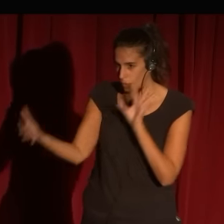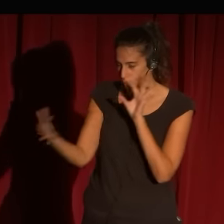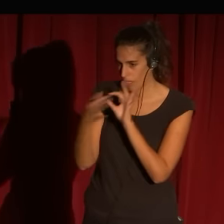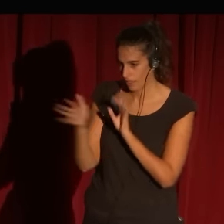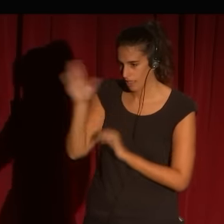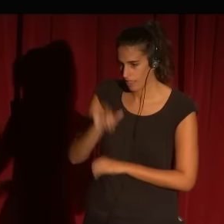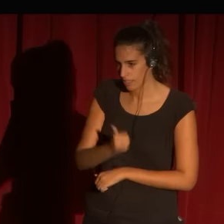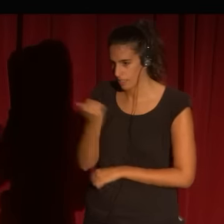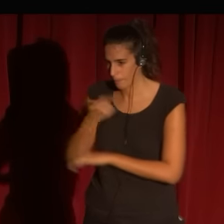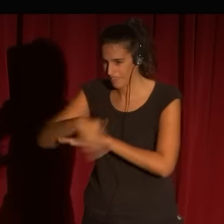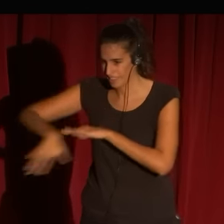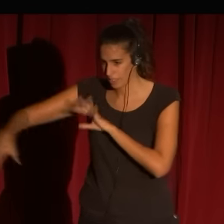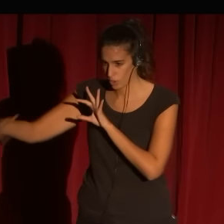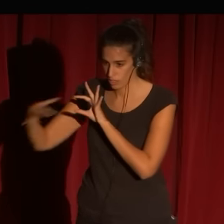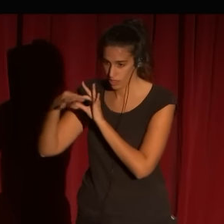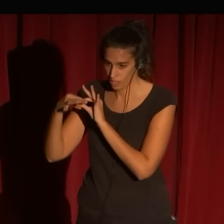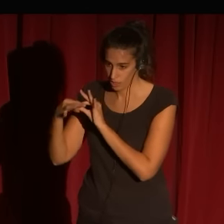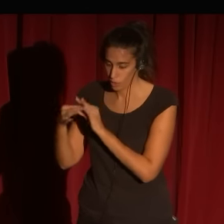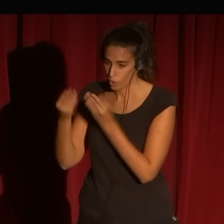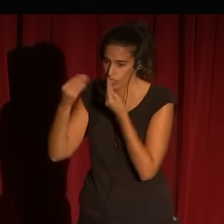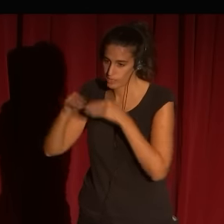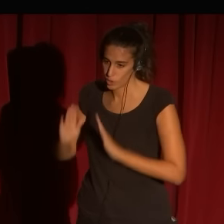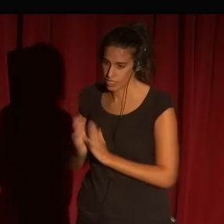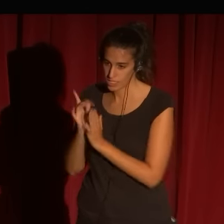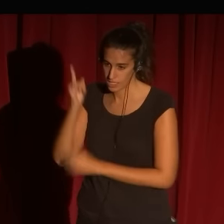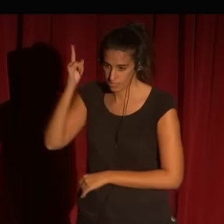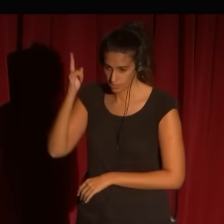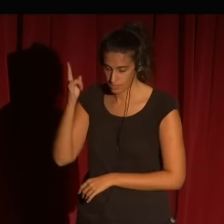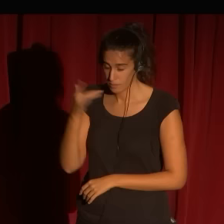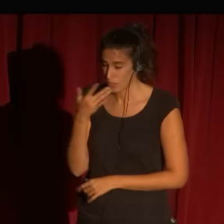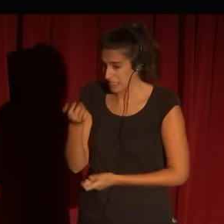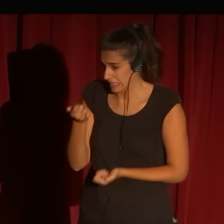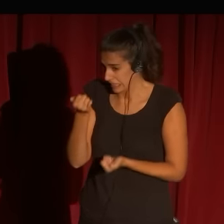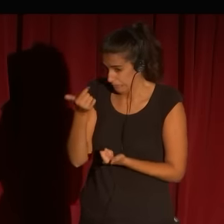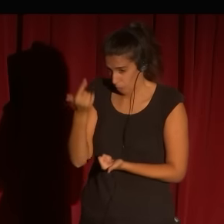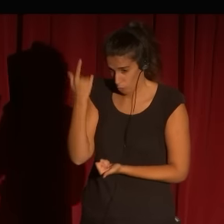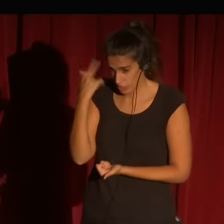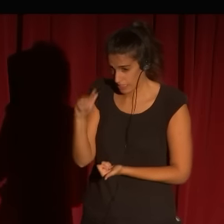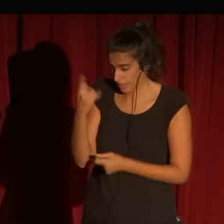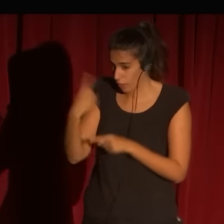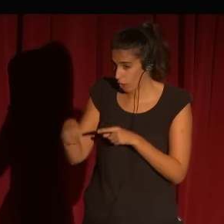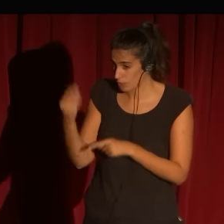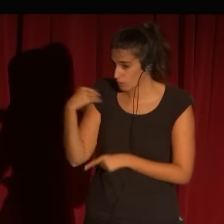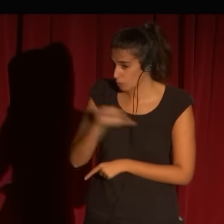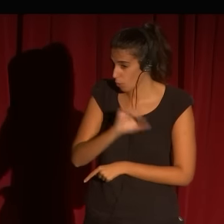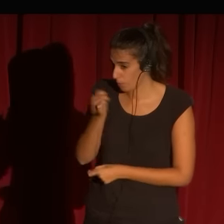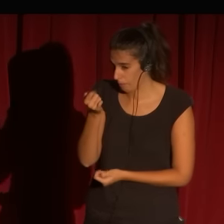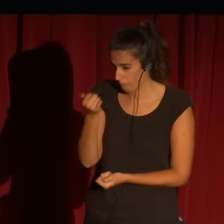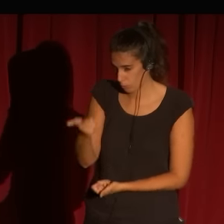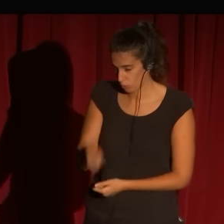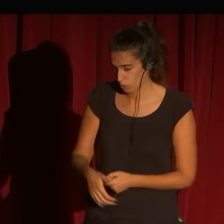de un lugar que se puede relacionar con las historias sagradas no pero aún se sabe muy poco y existen muy pocos objetos de este tipo en